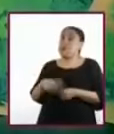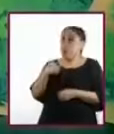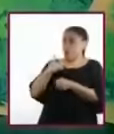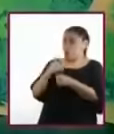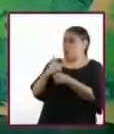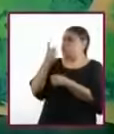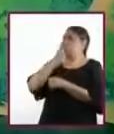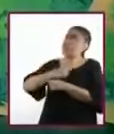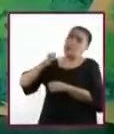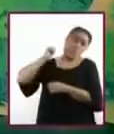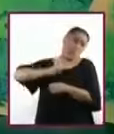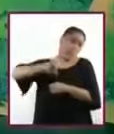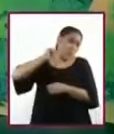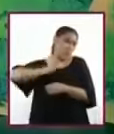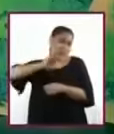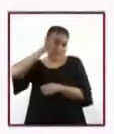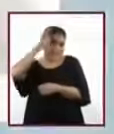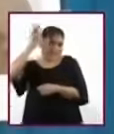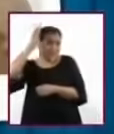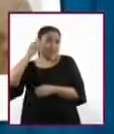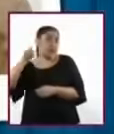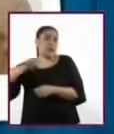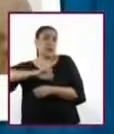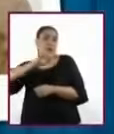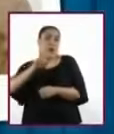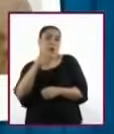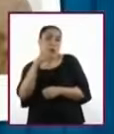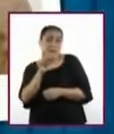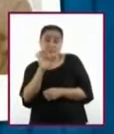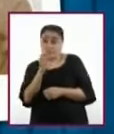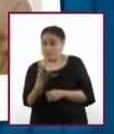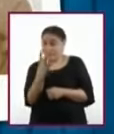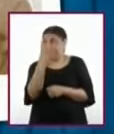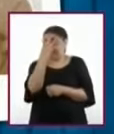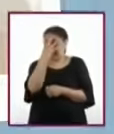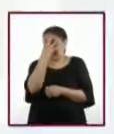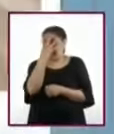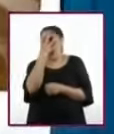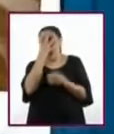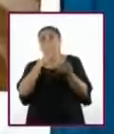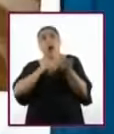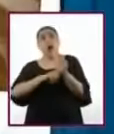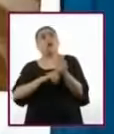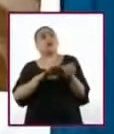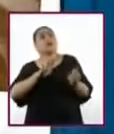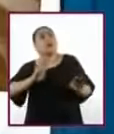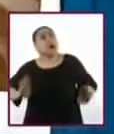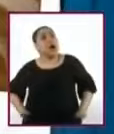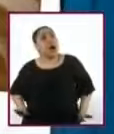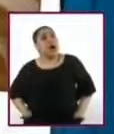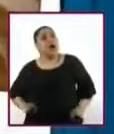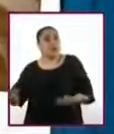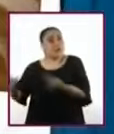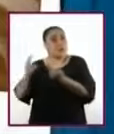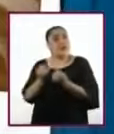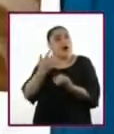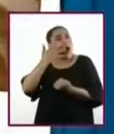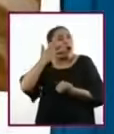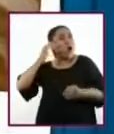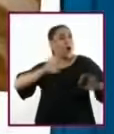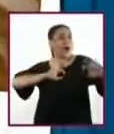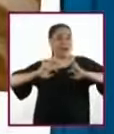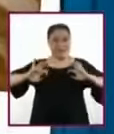época prehispánica los guerreros jaguares, a través de sus máscaras, adquirían el poder y las características de los jaguares,